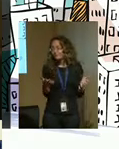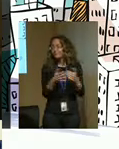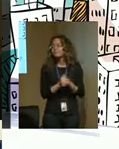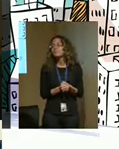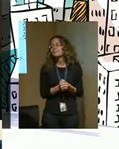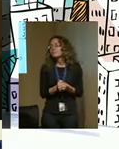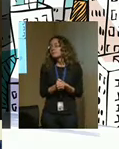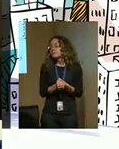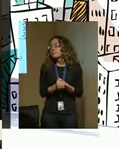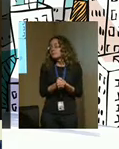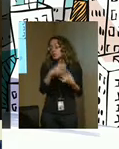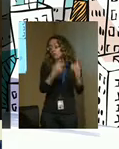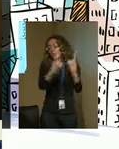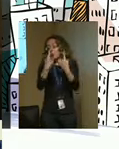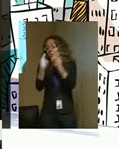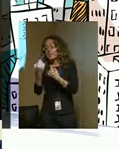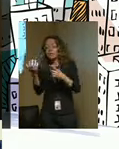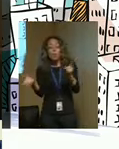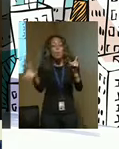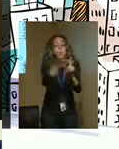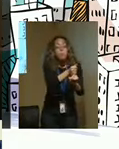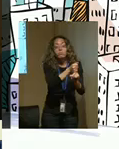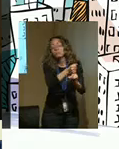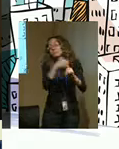ya no es necesario.